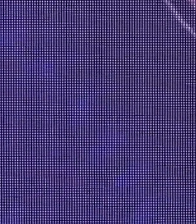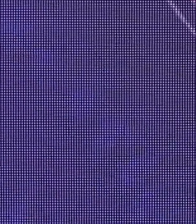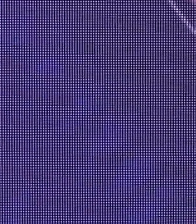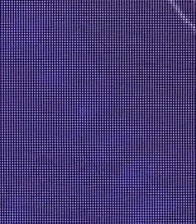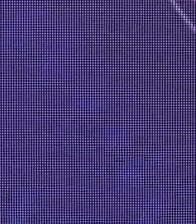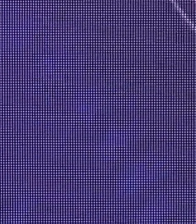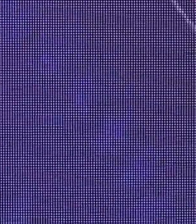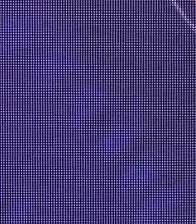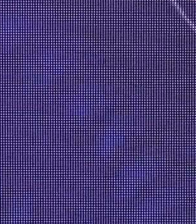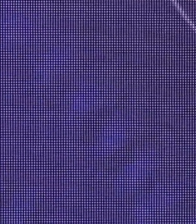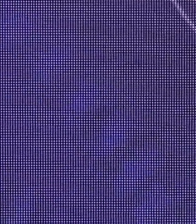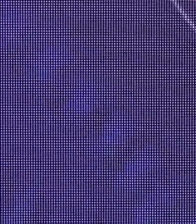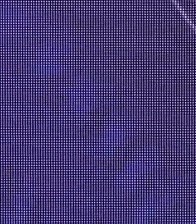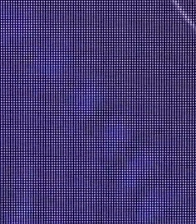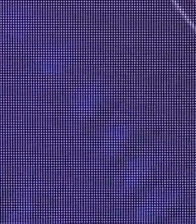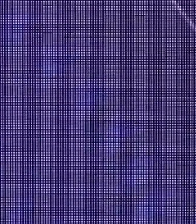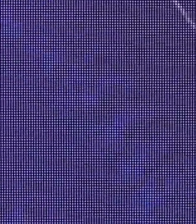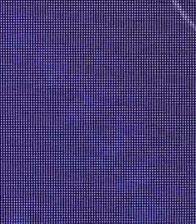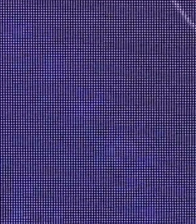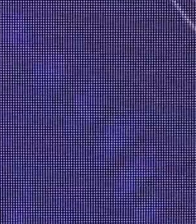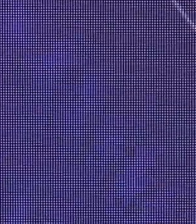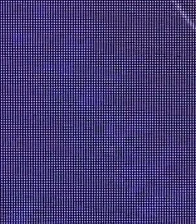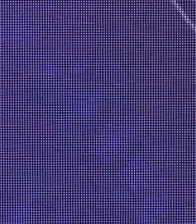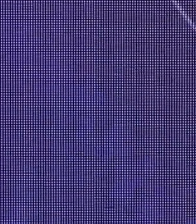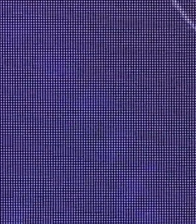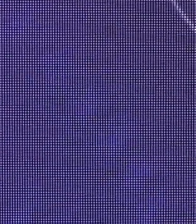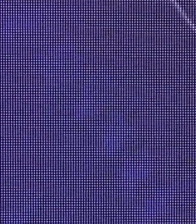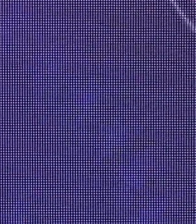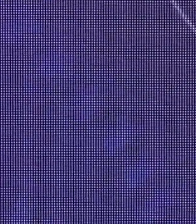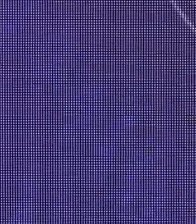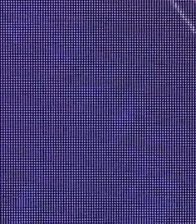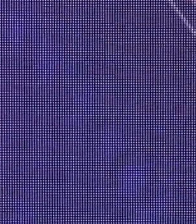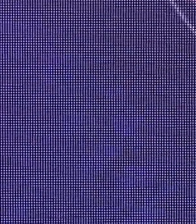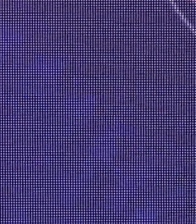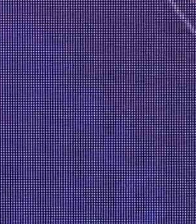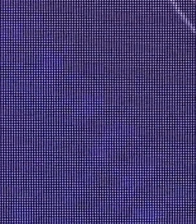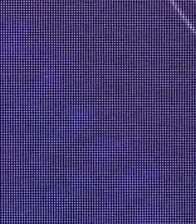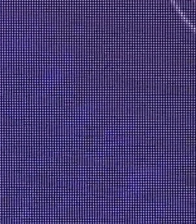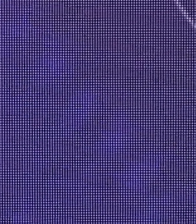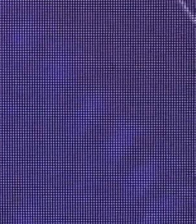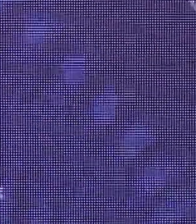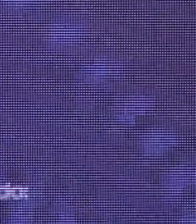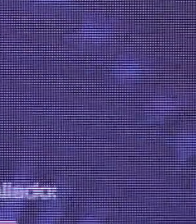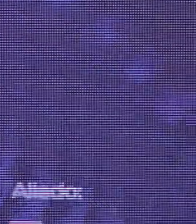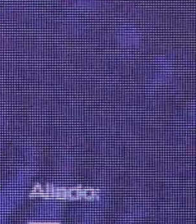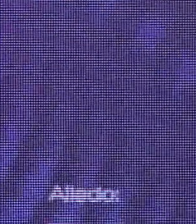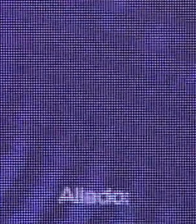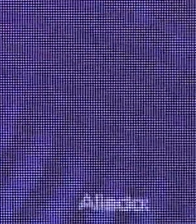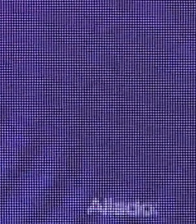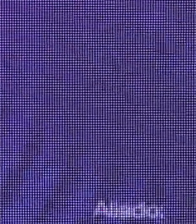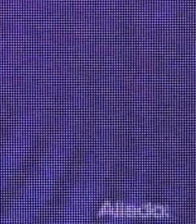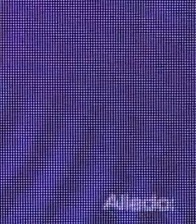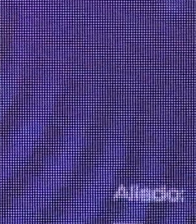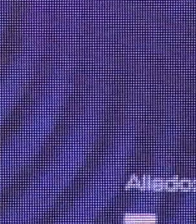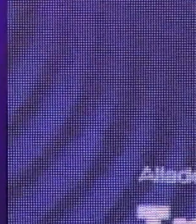dentro de un computador cuántico cuando se desarrolle, sino que hay tareas que pueden correr mejor ahí. Y todavía no tenemos la certeza, pero tenemos